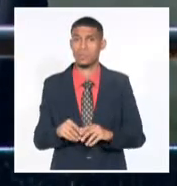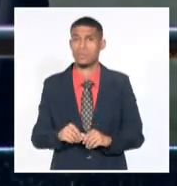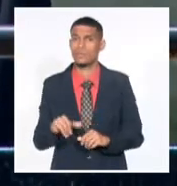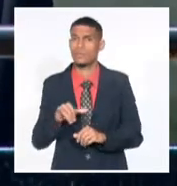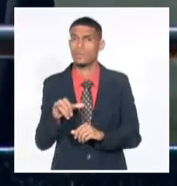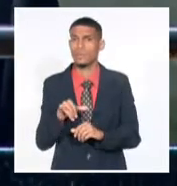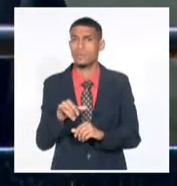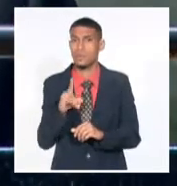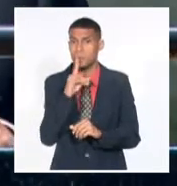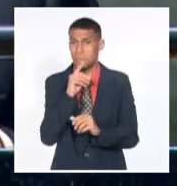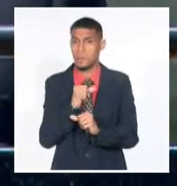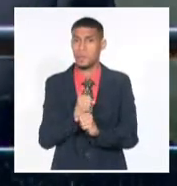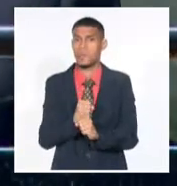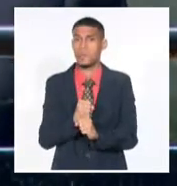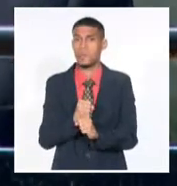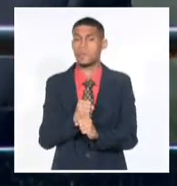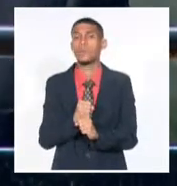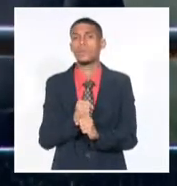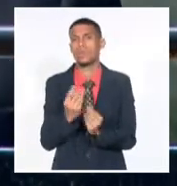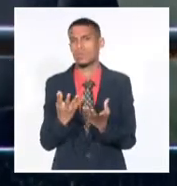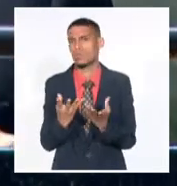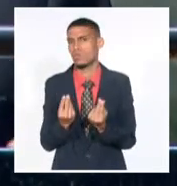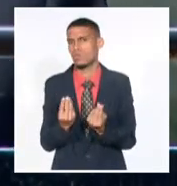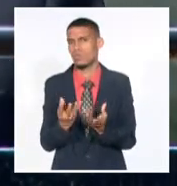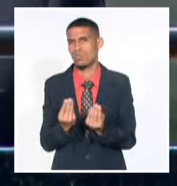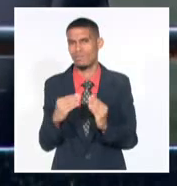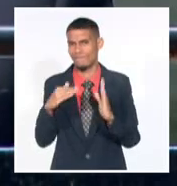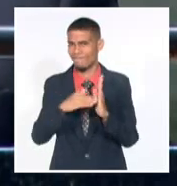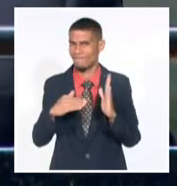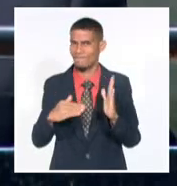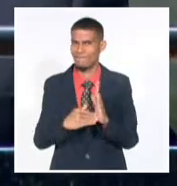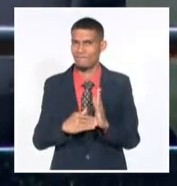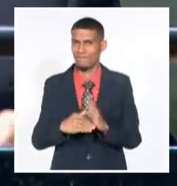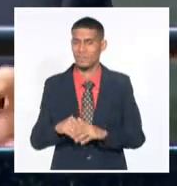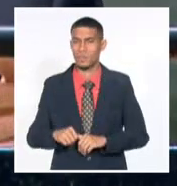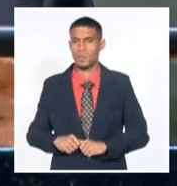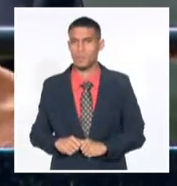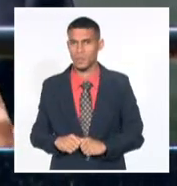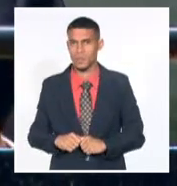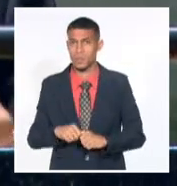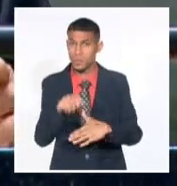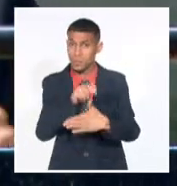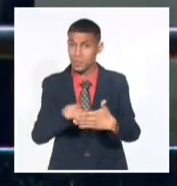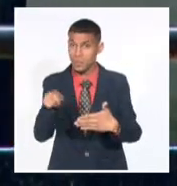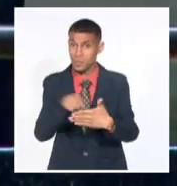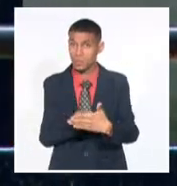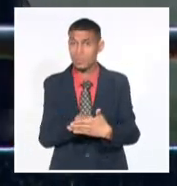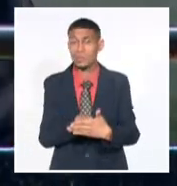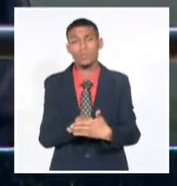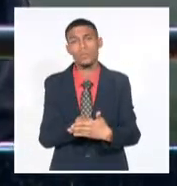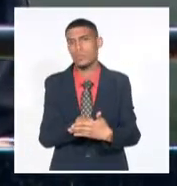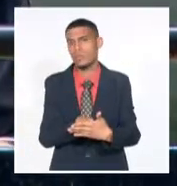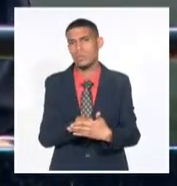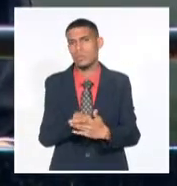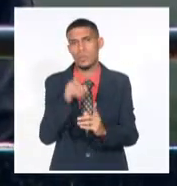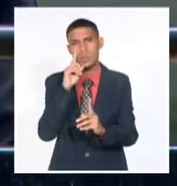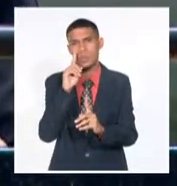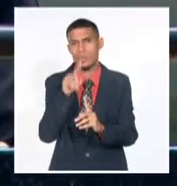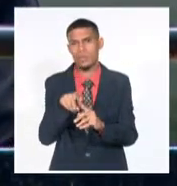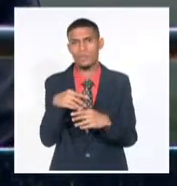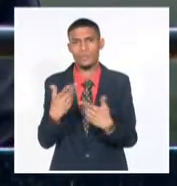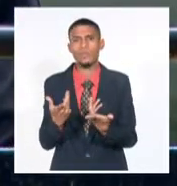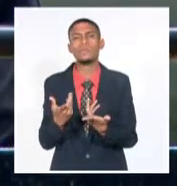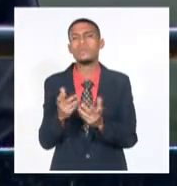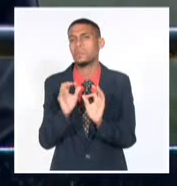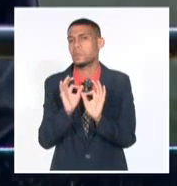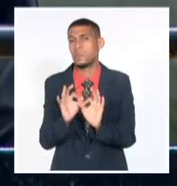encubierta cuantiosos montos. Su plan es perverso e incompatible con